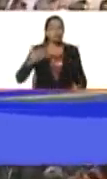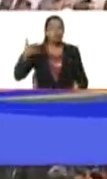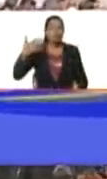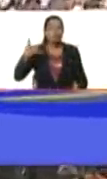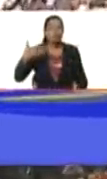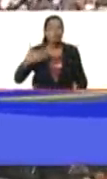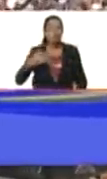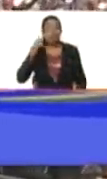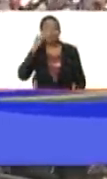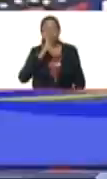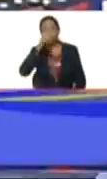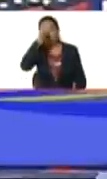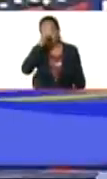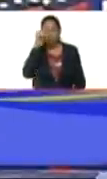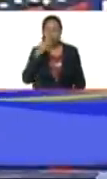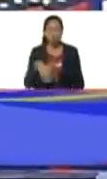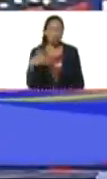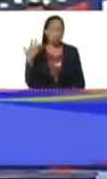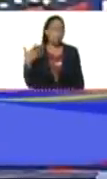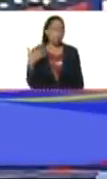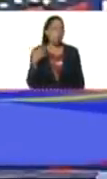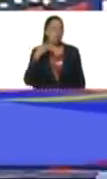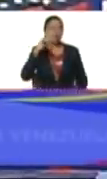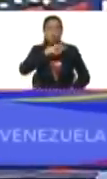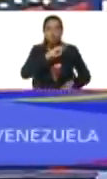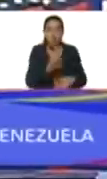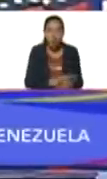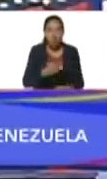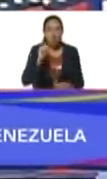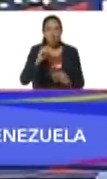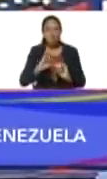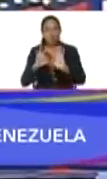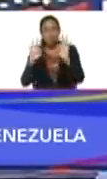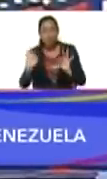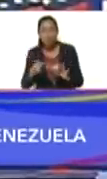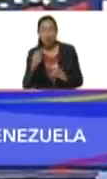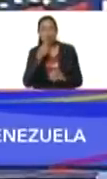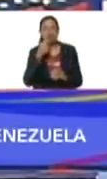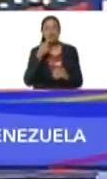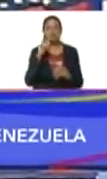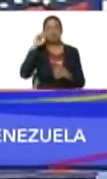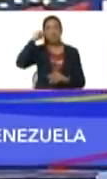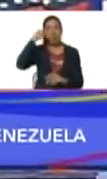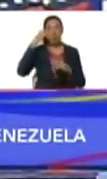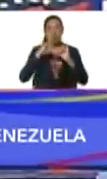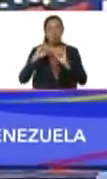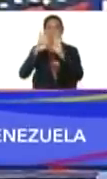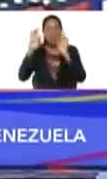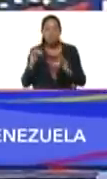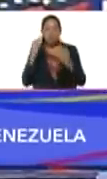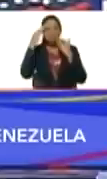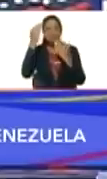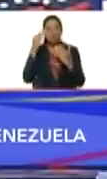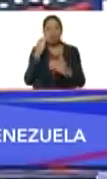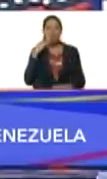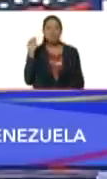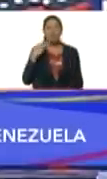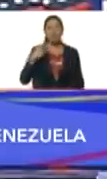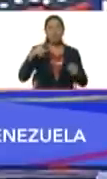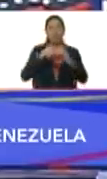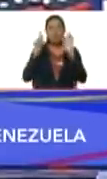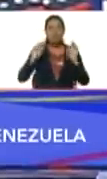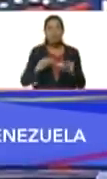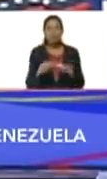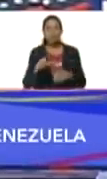sábados y los domingos, un calor sabroso, muy bonito. Me acuerdo de toda esa época y le envío un saludo a la juventud